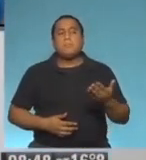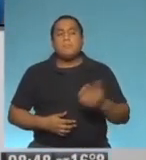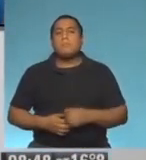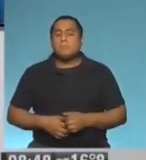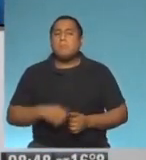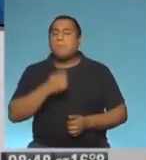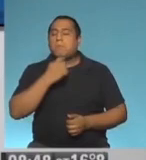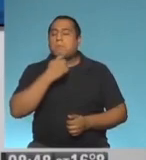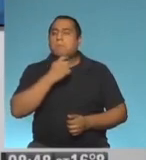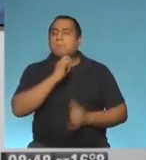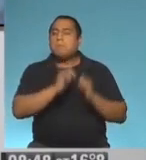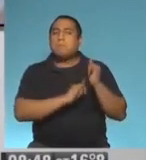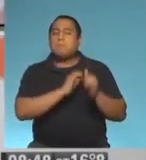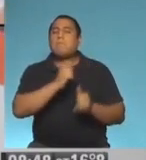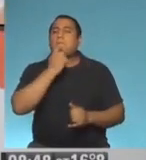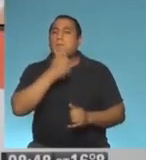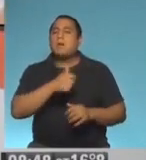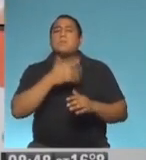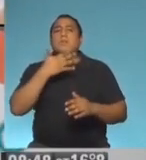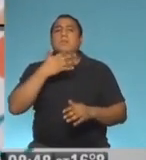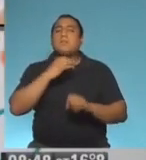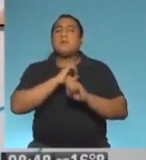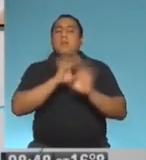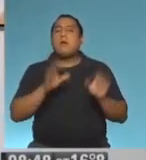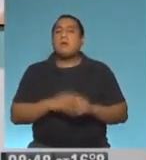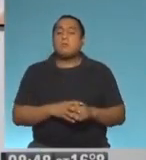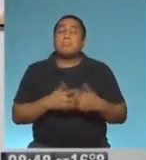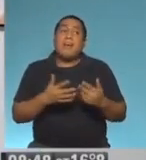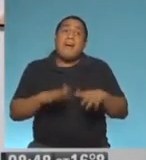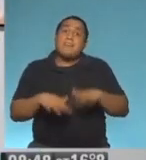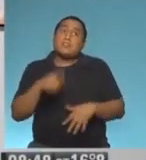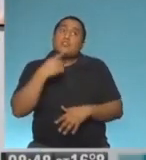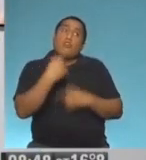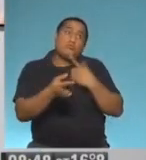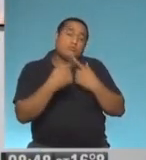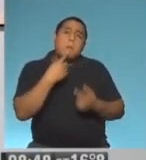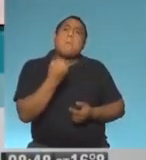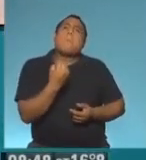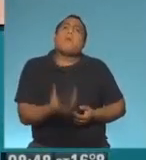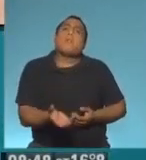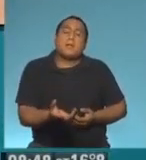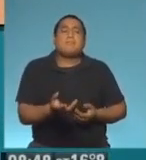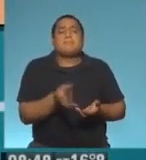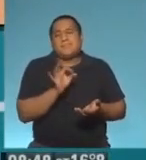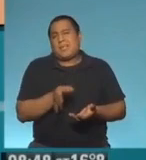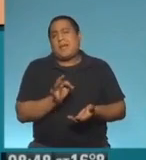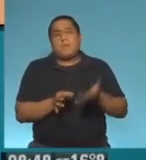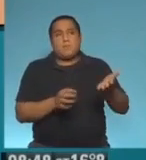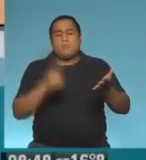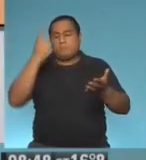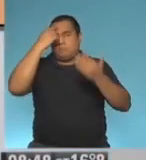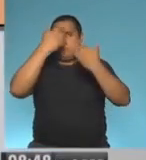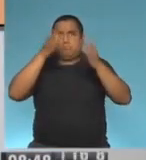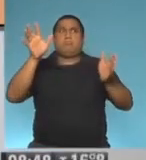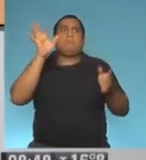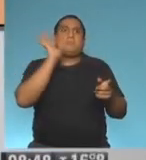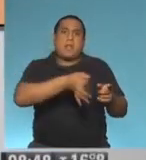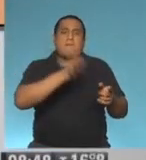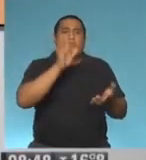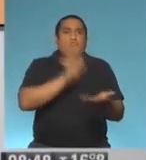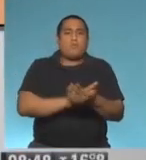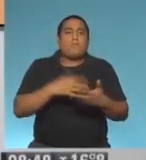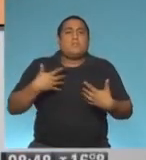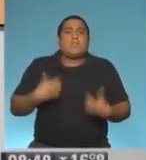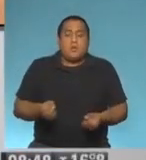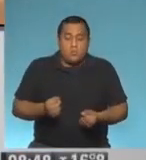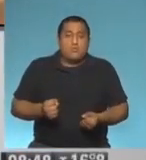sencillo de comprender y a veces por eso te consulta porque sé que vos tenés una mirada muy amplia respecto a la salud y al